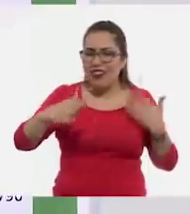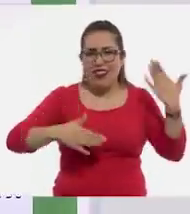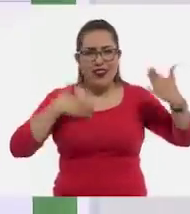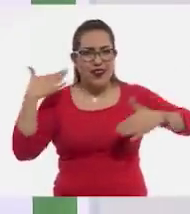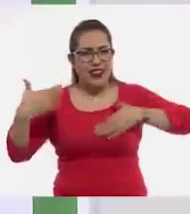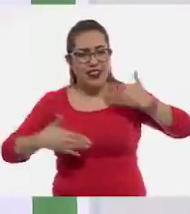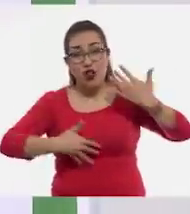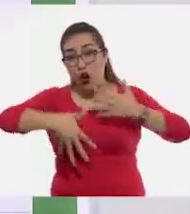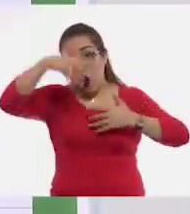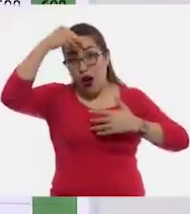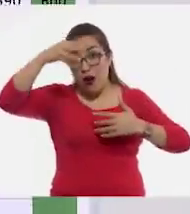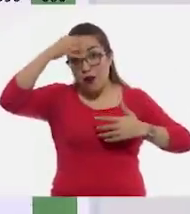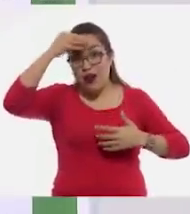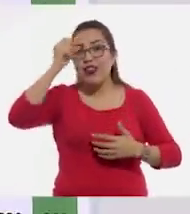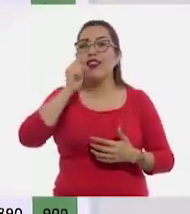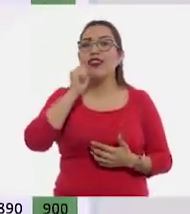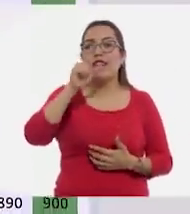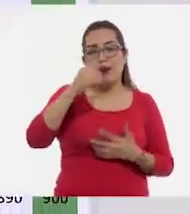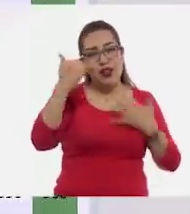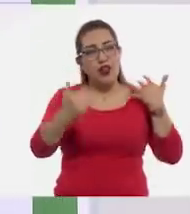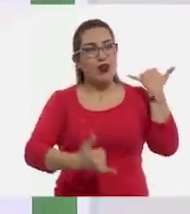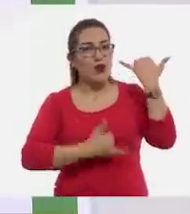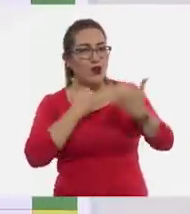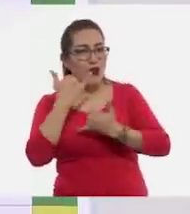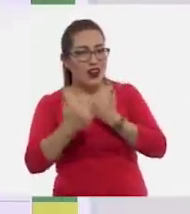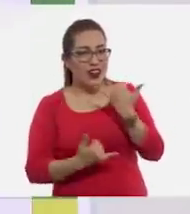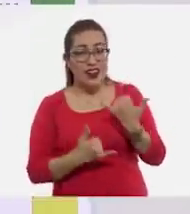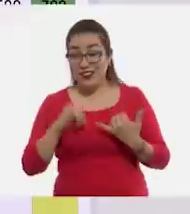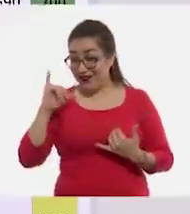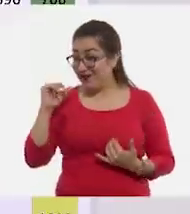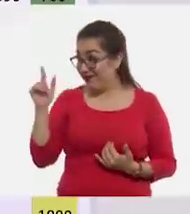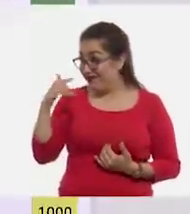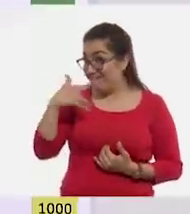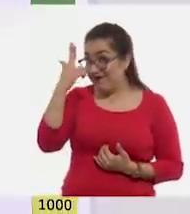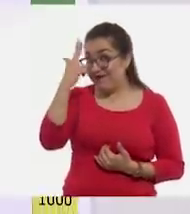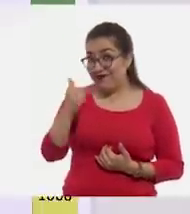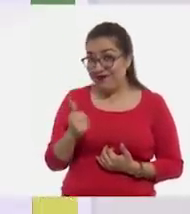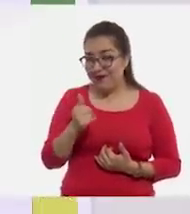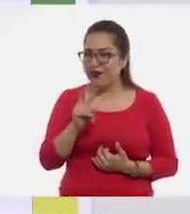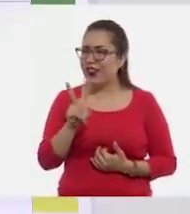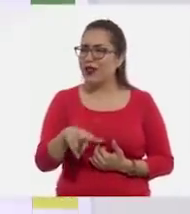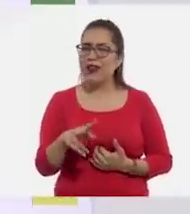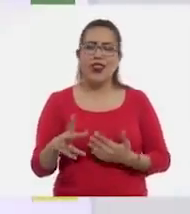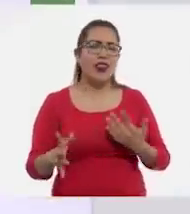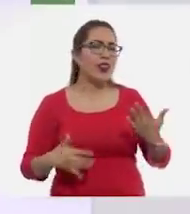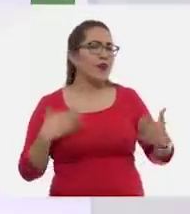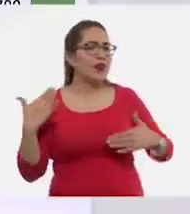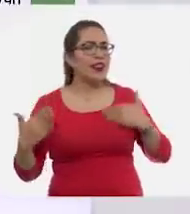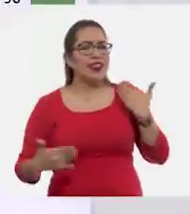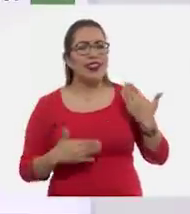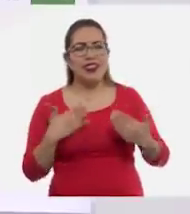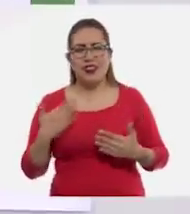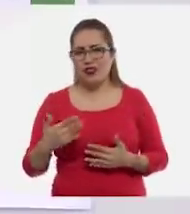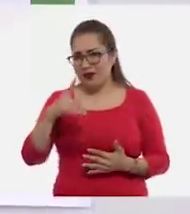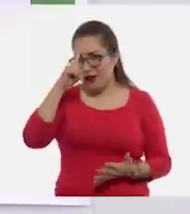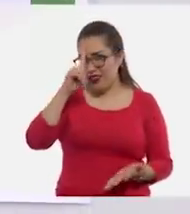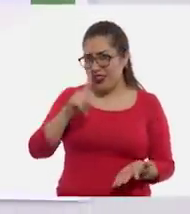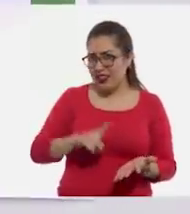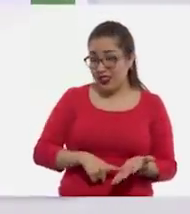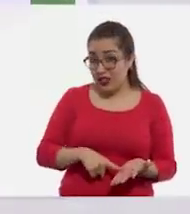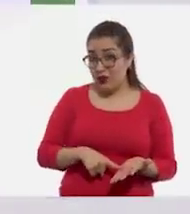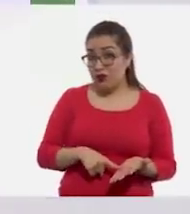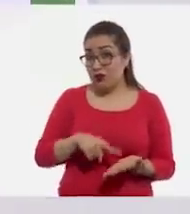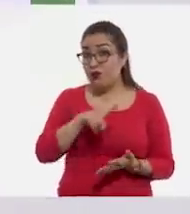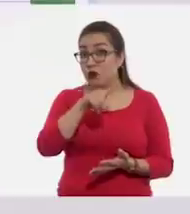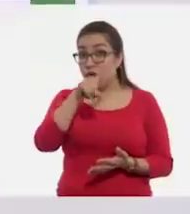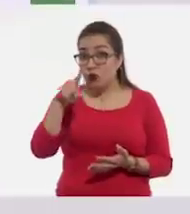jugar. Claro, tienes toda la razón. Y la verdad es que fue muy divertido. Y creo que si invitan